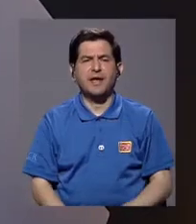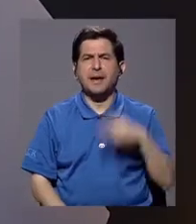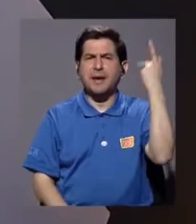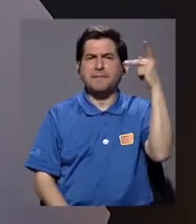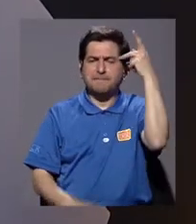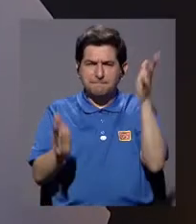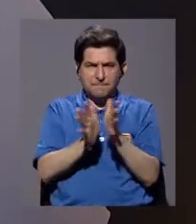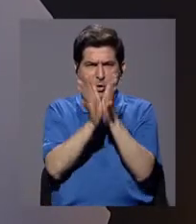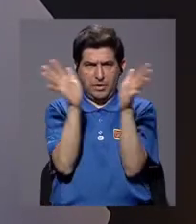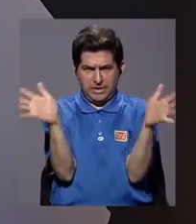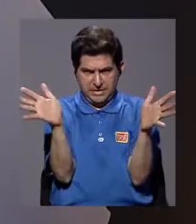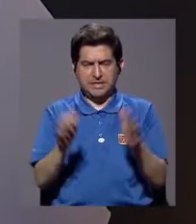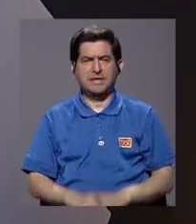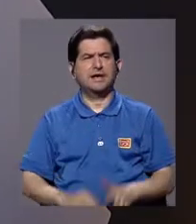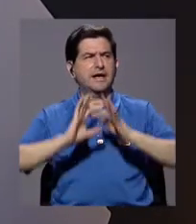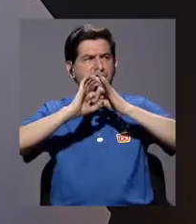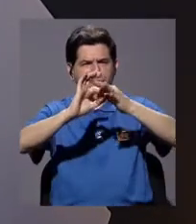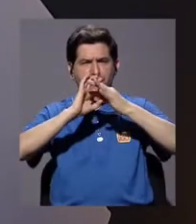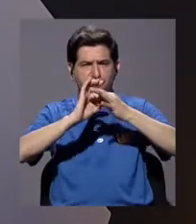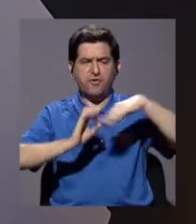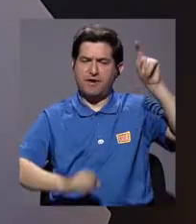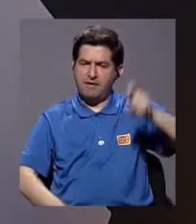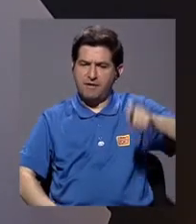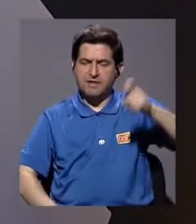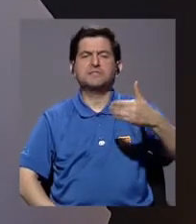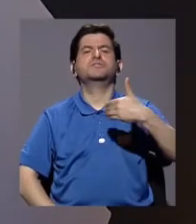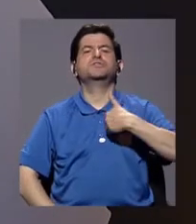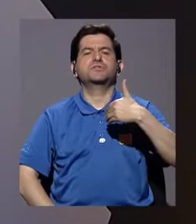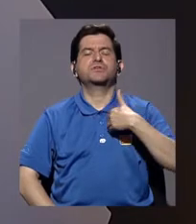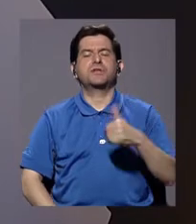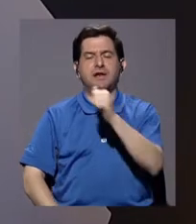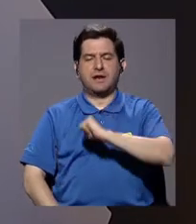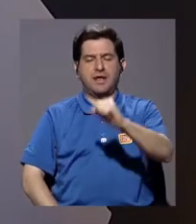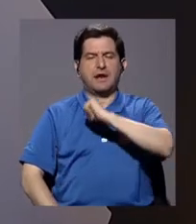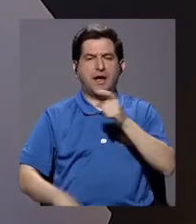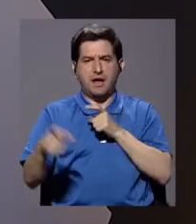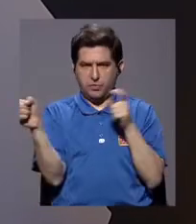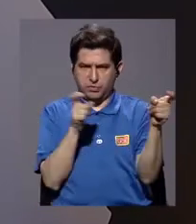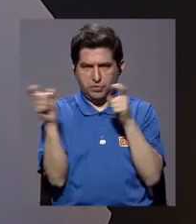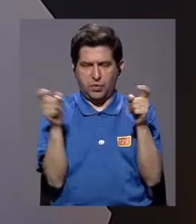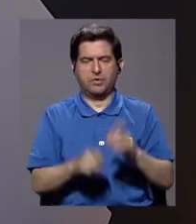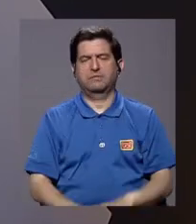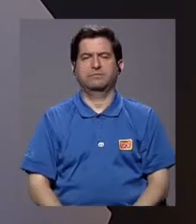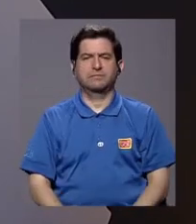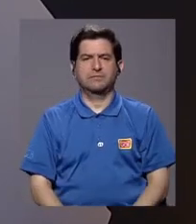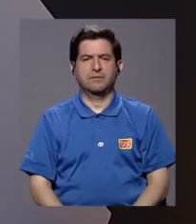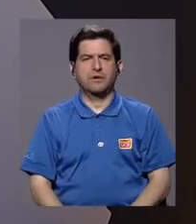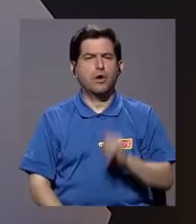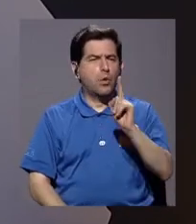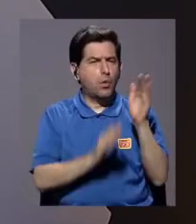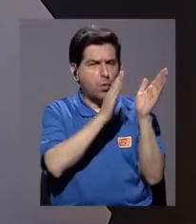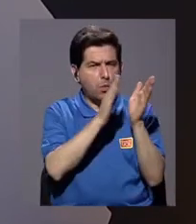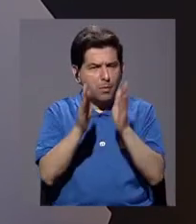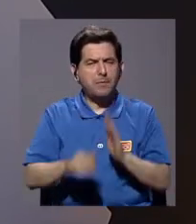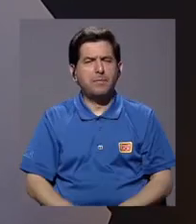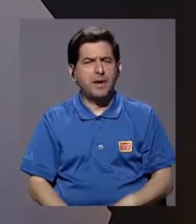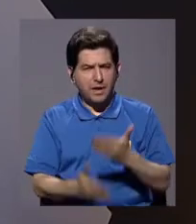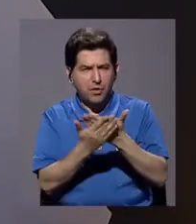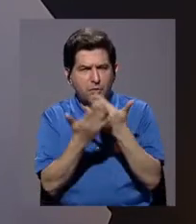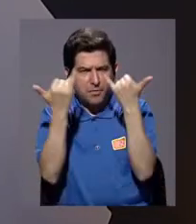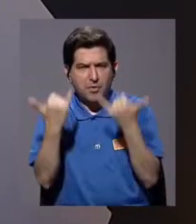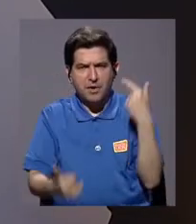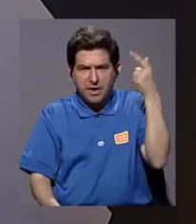la generación de la política pública y esa relación que necesariamente debería tener la autoridad reguladora. Existe un plan